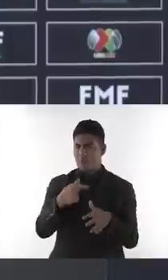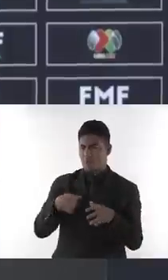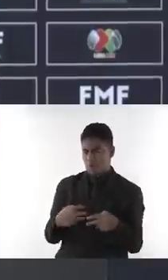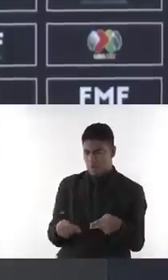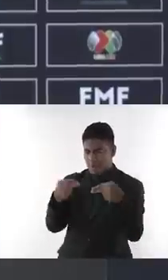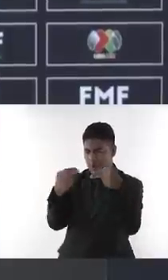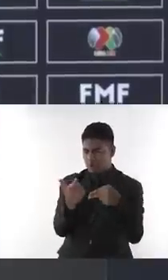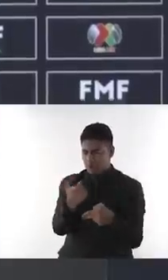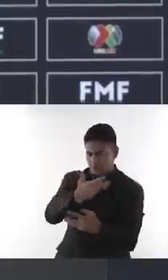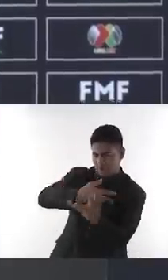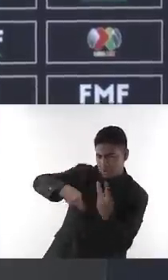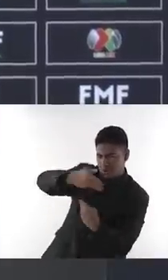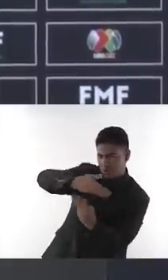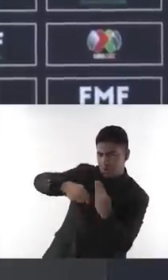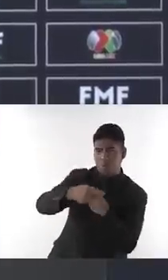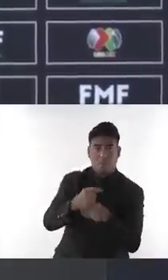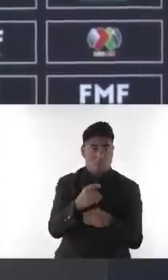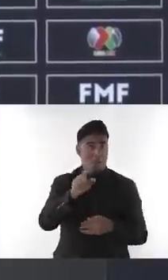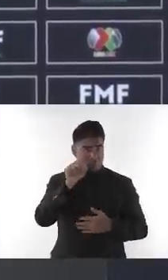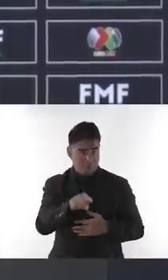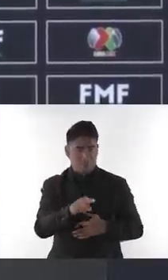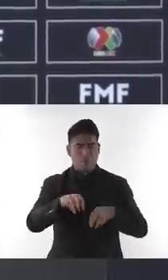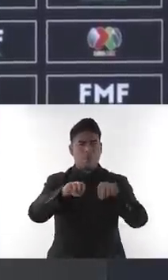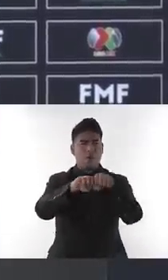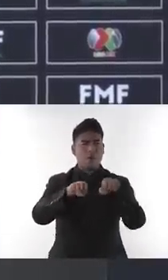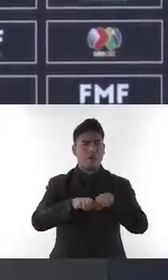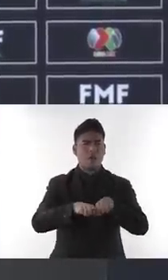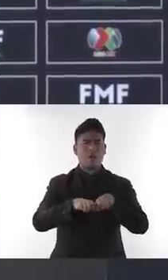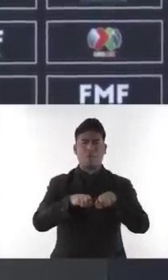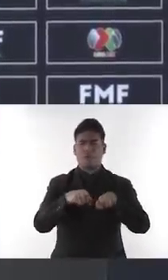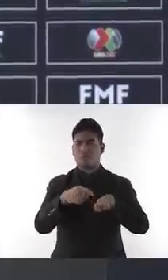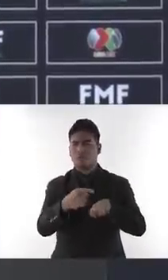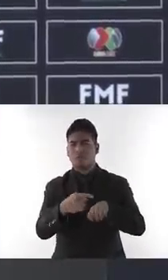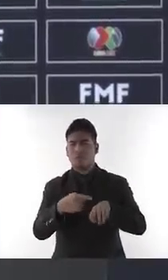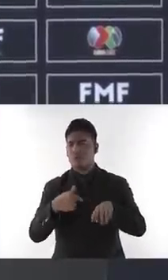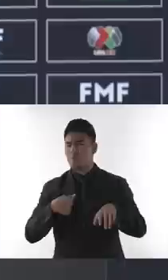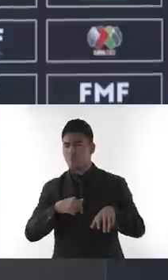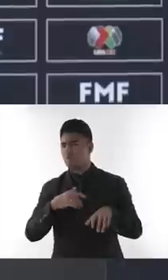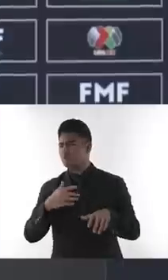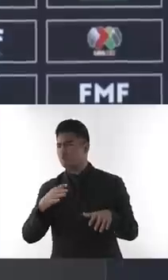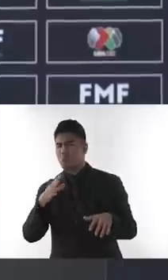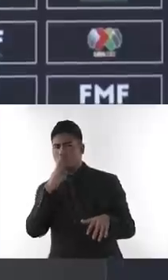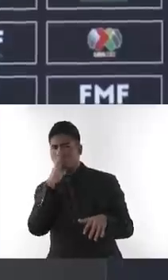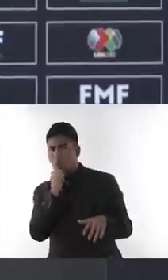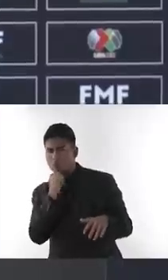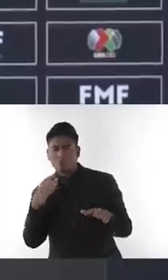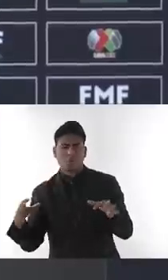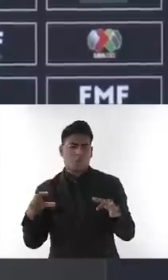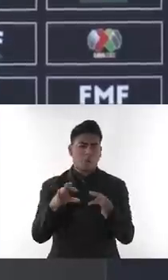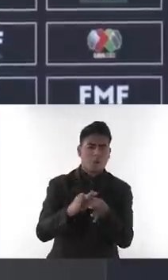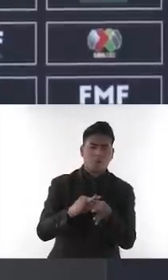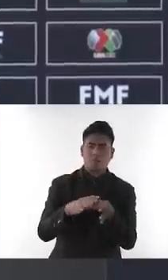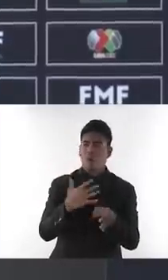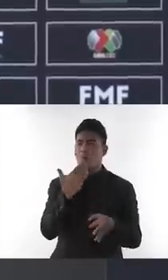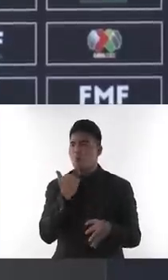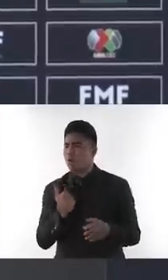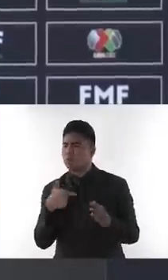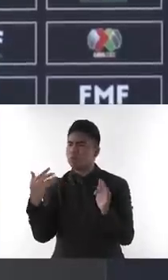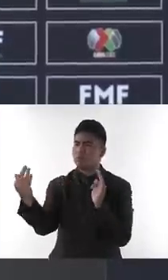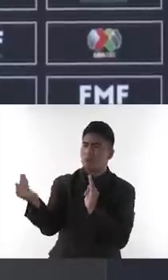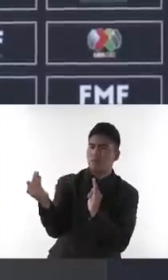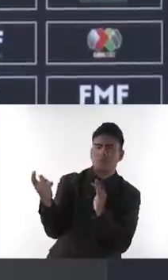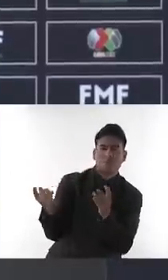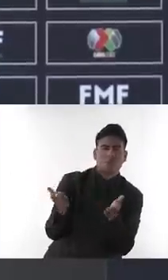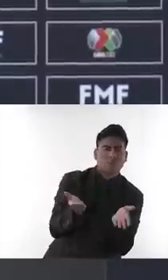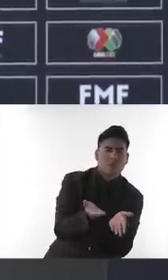equipos que no están cerca y tampoco solicitaron la certificación, pero por eso hicimos este taller, para